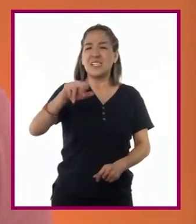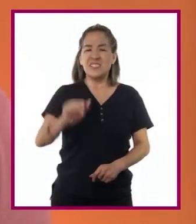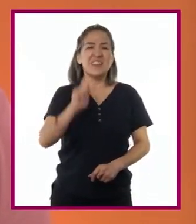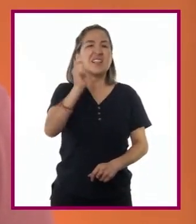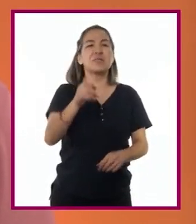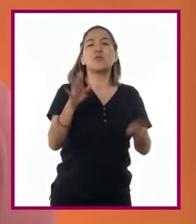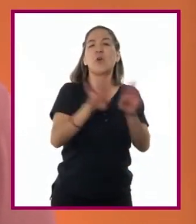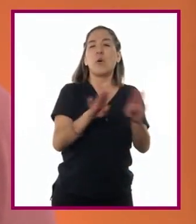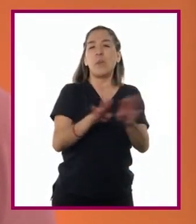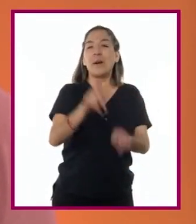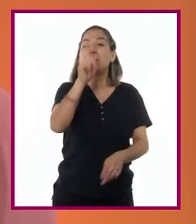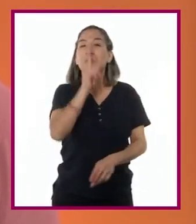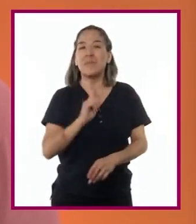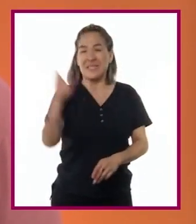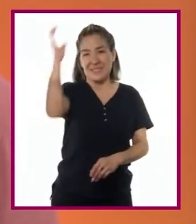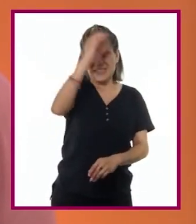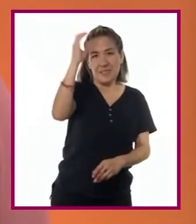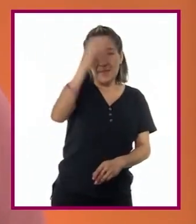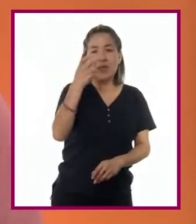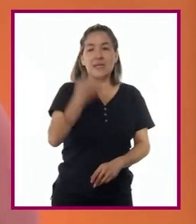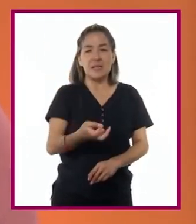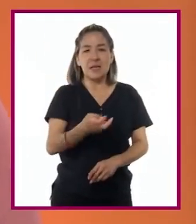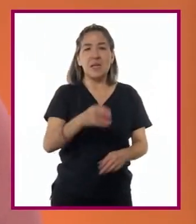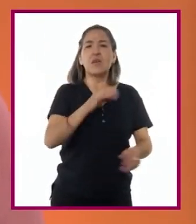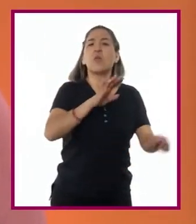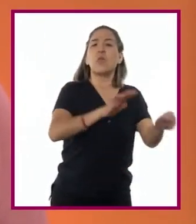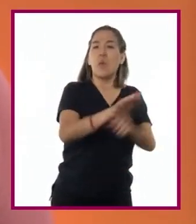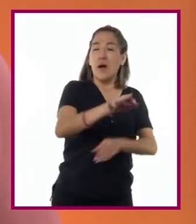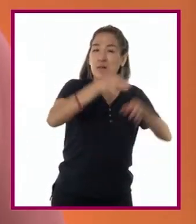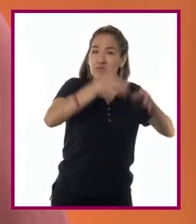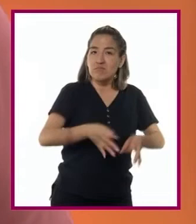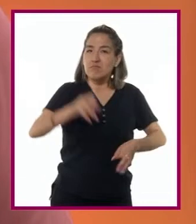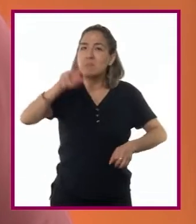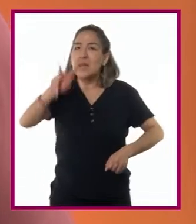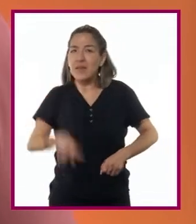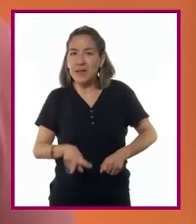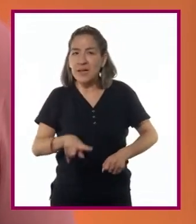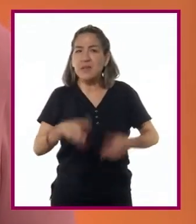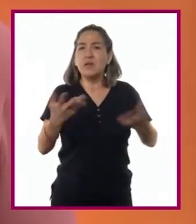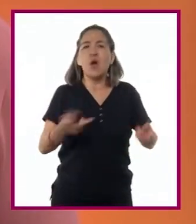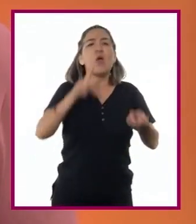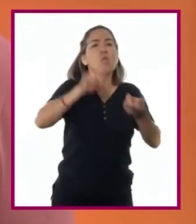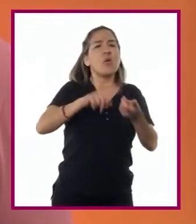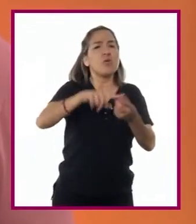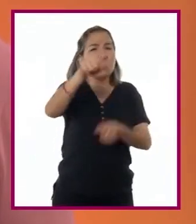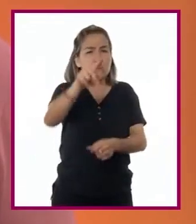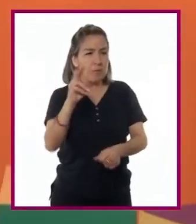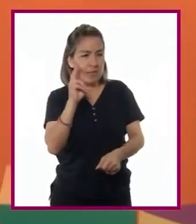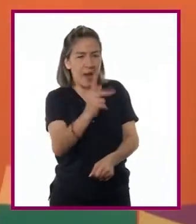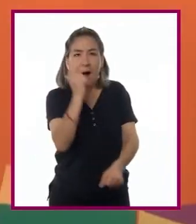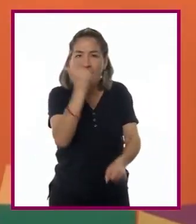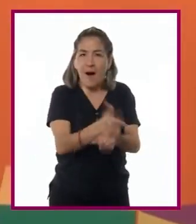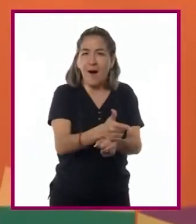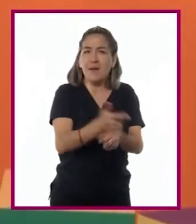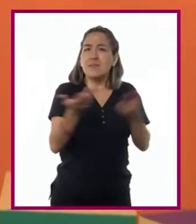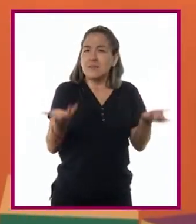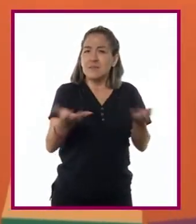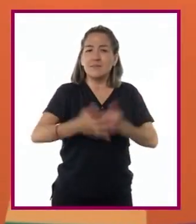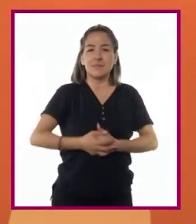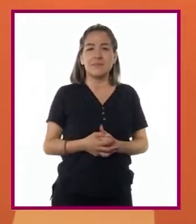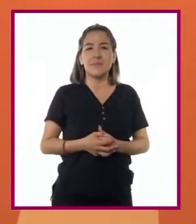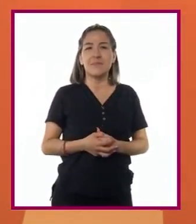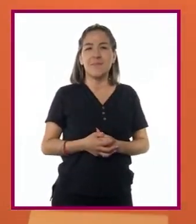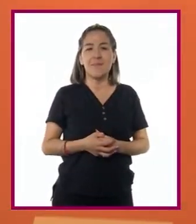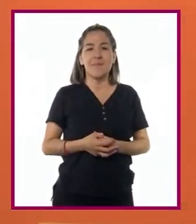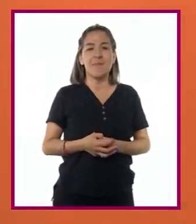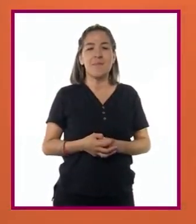información científica y la información pseudocientífica? ¿En dónde la han identificado? Pienso que